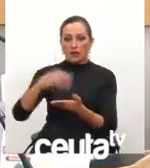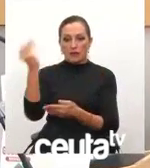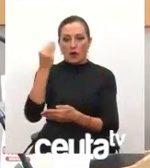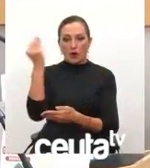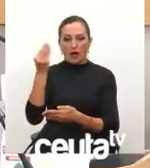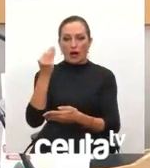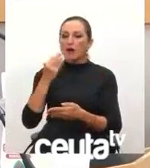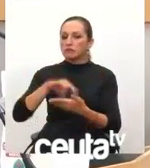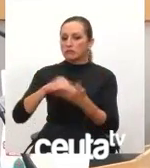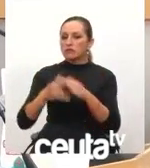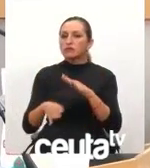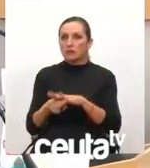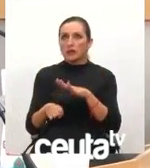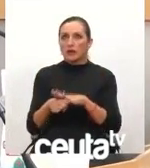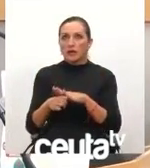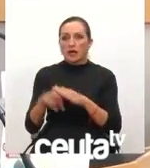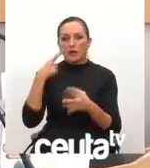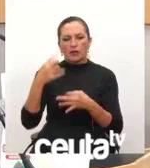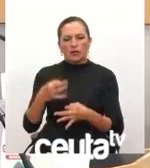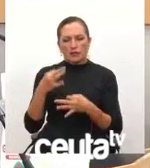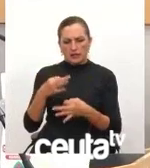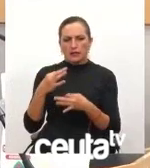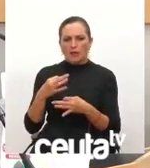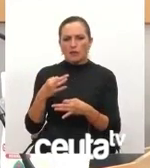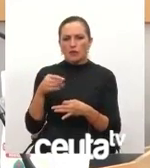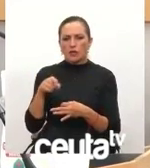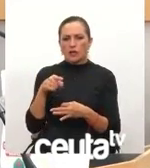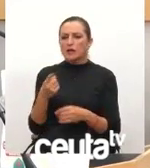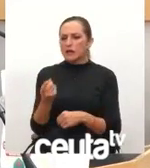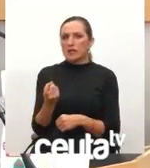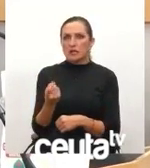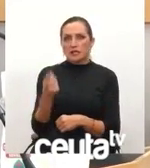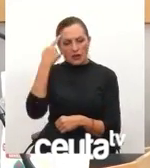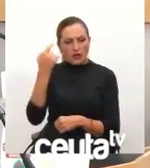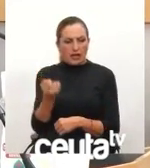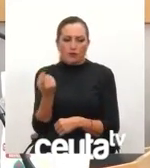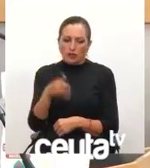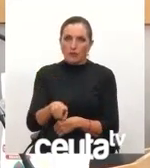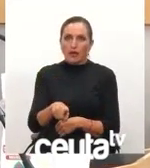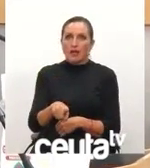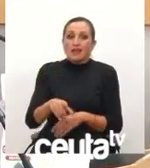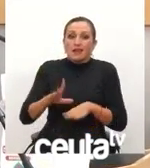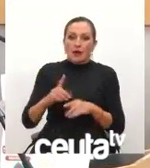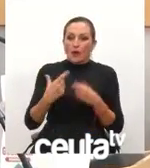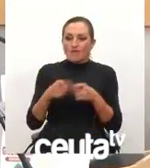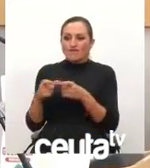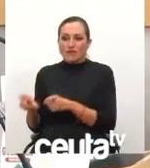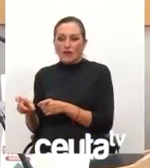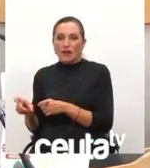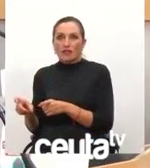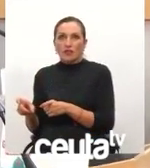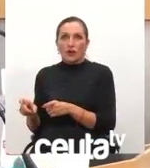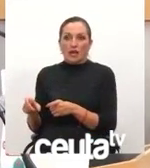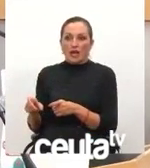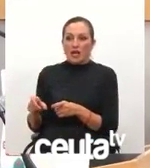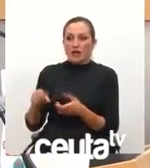es porque creemos en ello y de verdad entendemos que es necesario. Otra cuestión es que diversos encargos